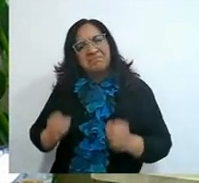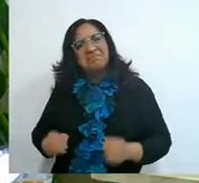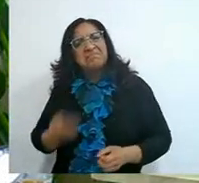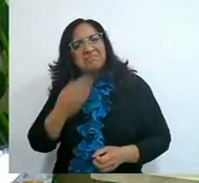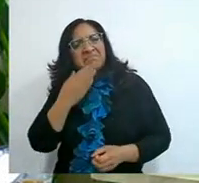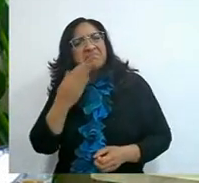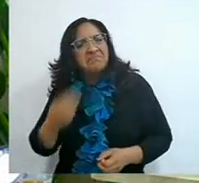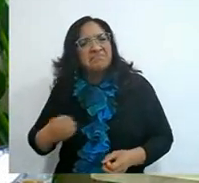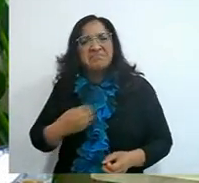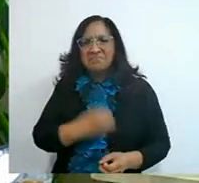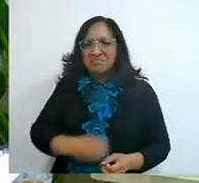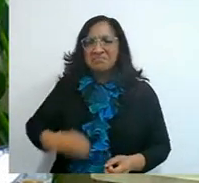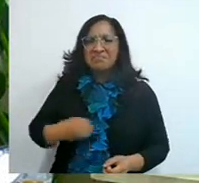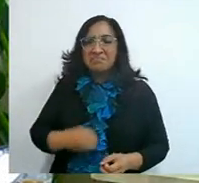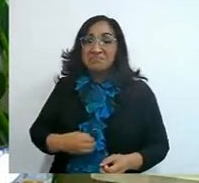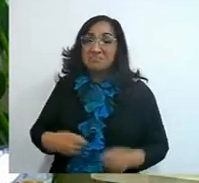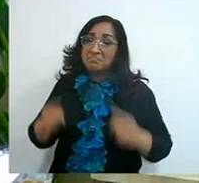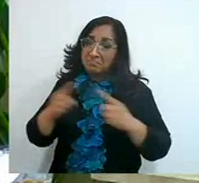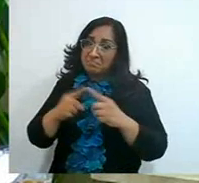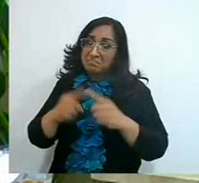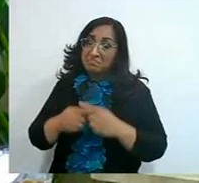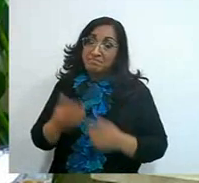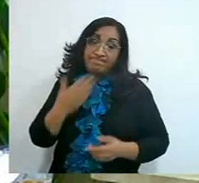contenta. Bueno,